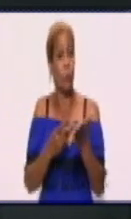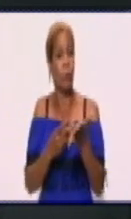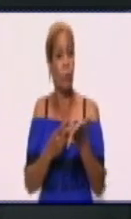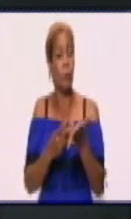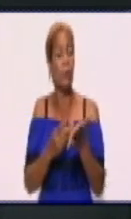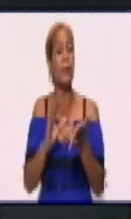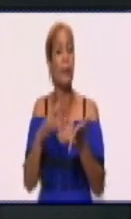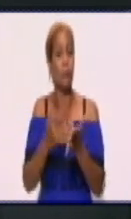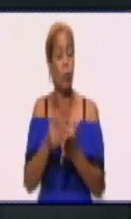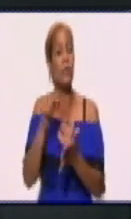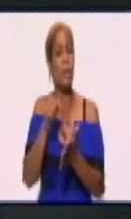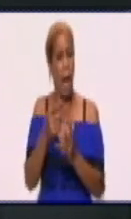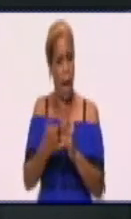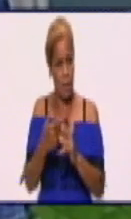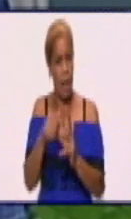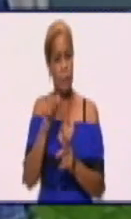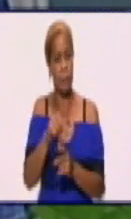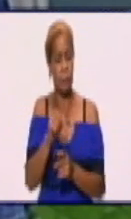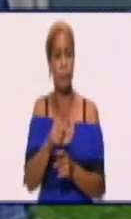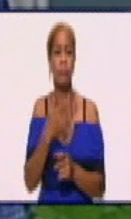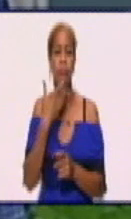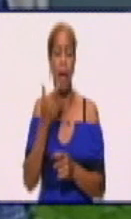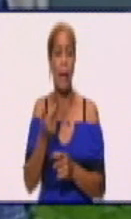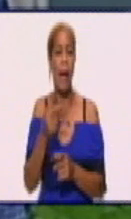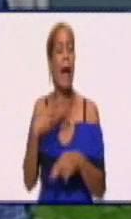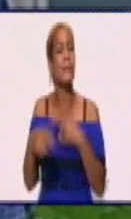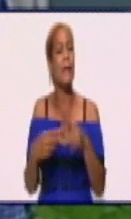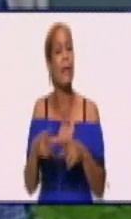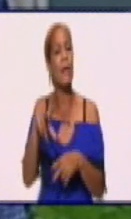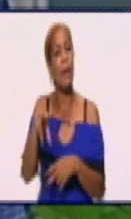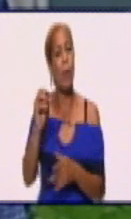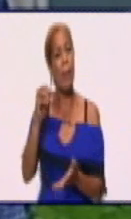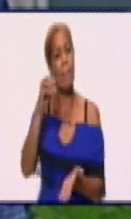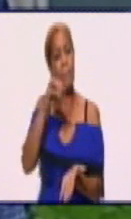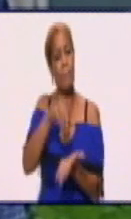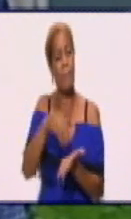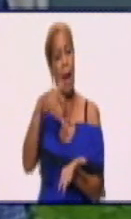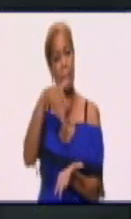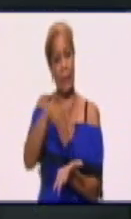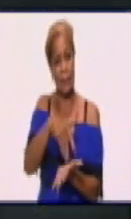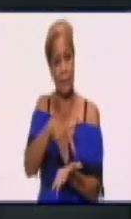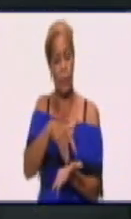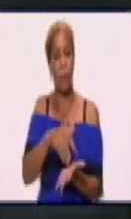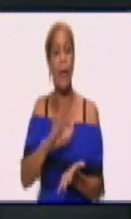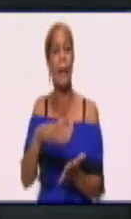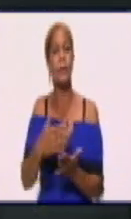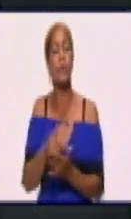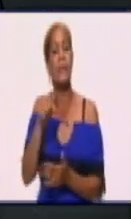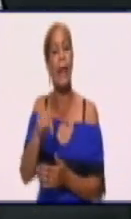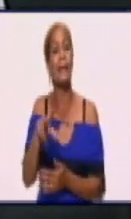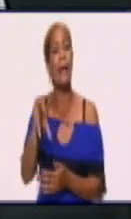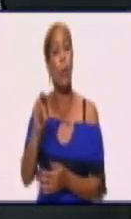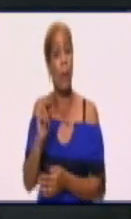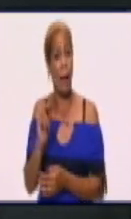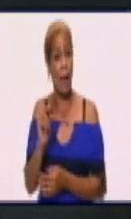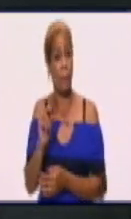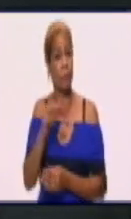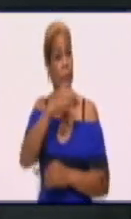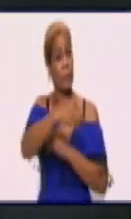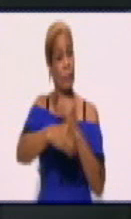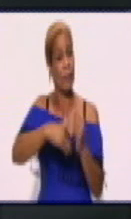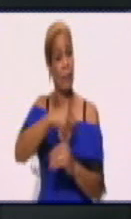descargar la nueva versión qué opciones tiene esta nueva versión ante esta nueva versión tiene varias opciones como